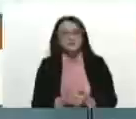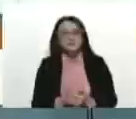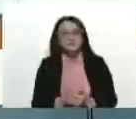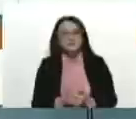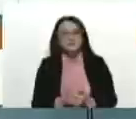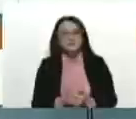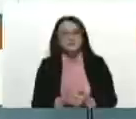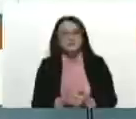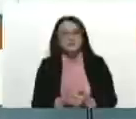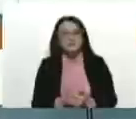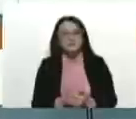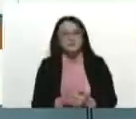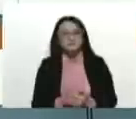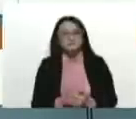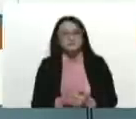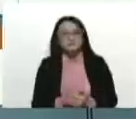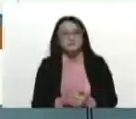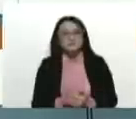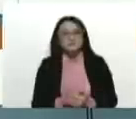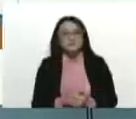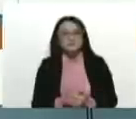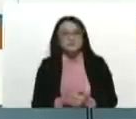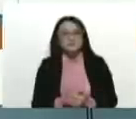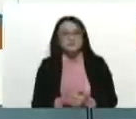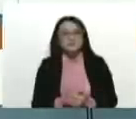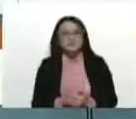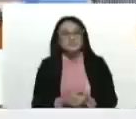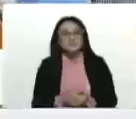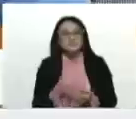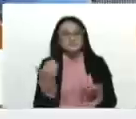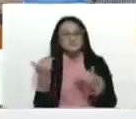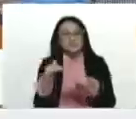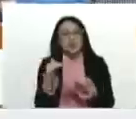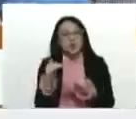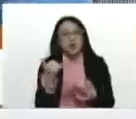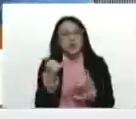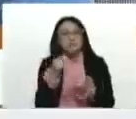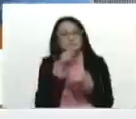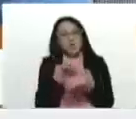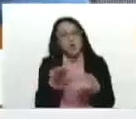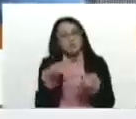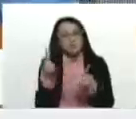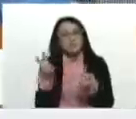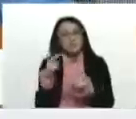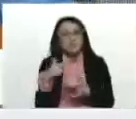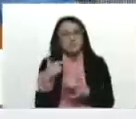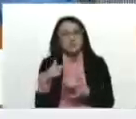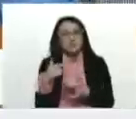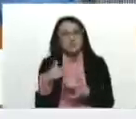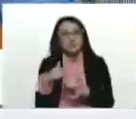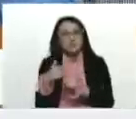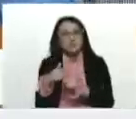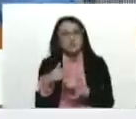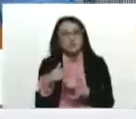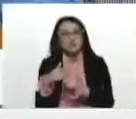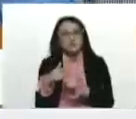tanto en Cono medidas tan burdas también tiene un mensaje que puede ser positivo no